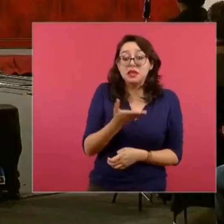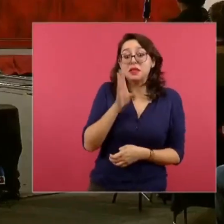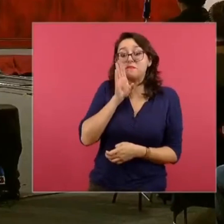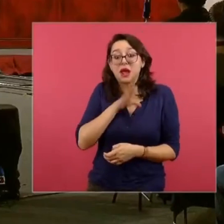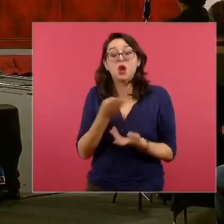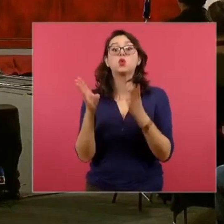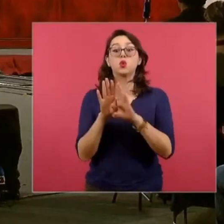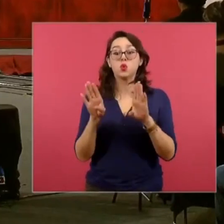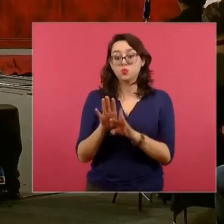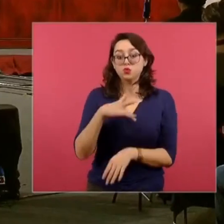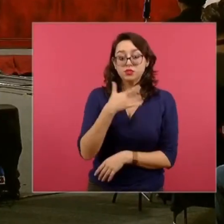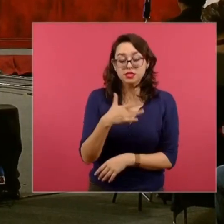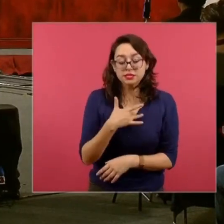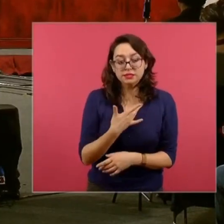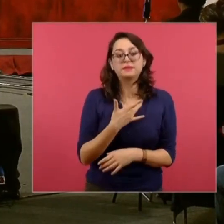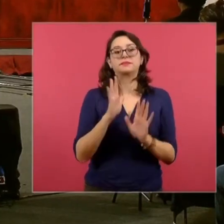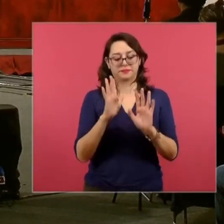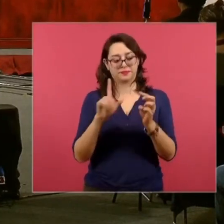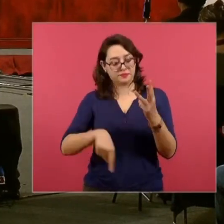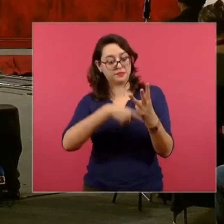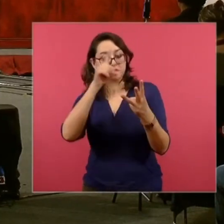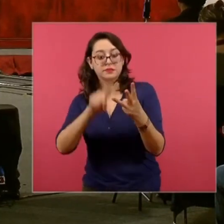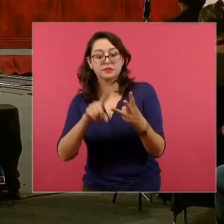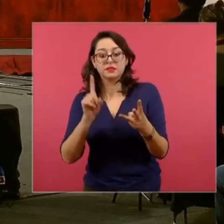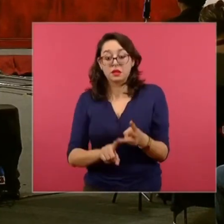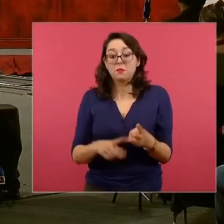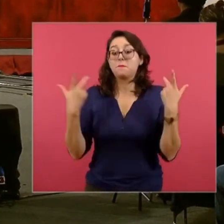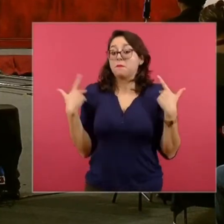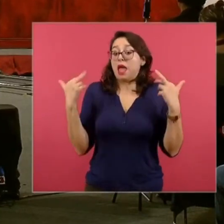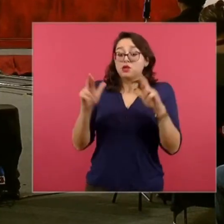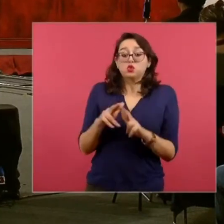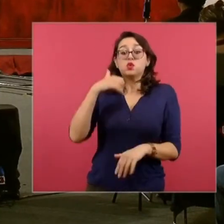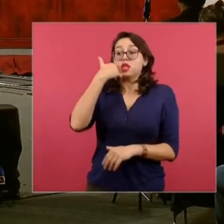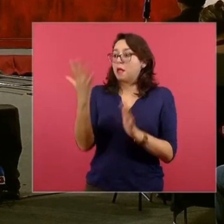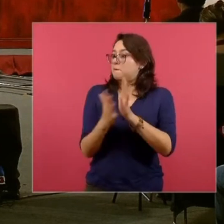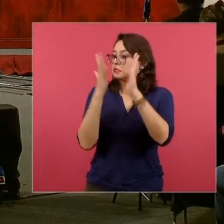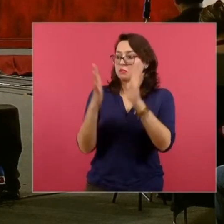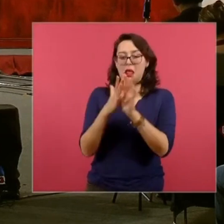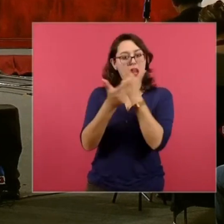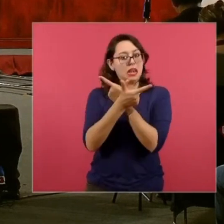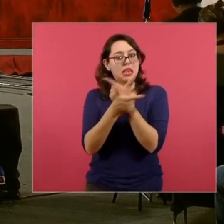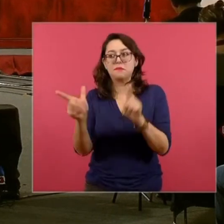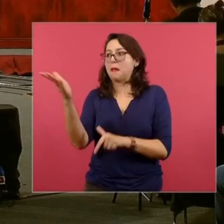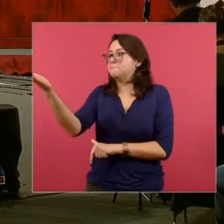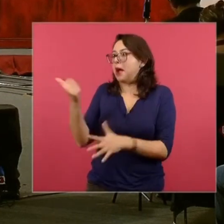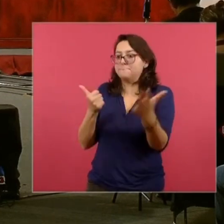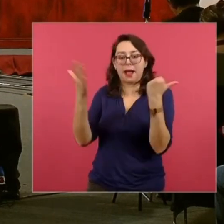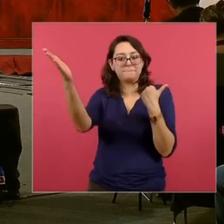Convocatorias abiertas para todos los maestros que quisieran participar. Después integramos grupos